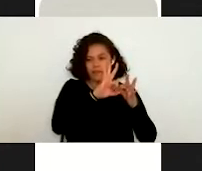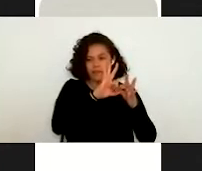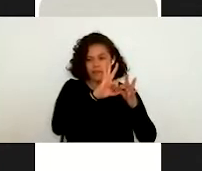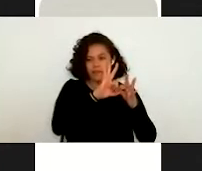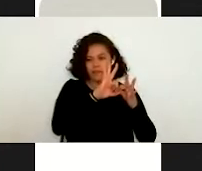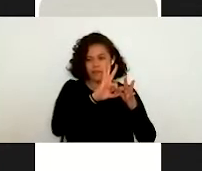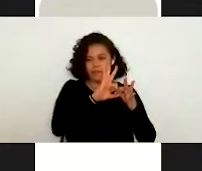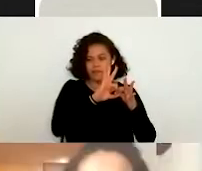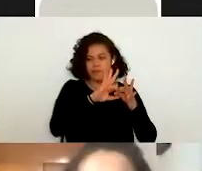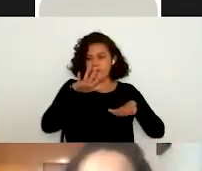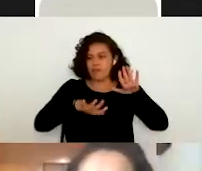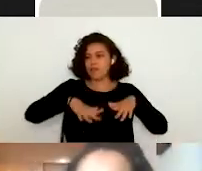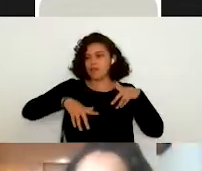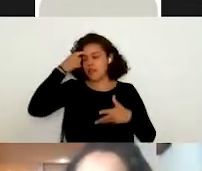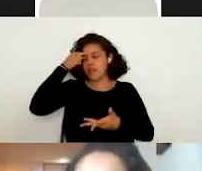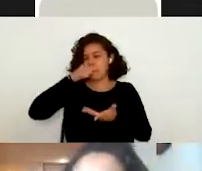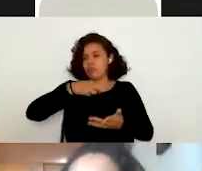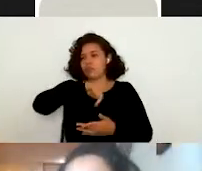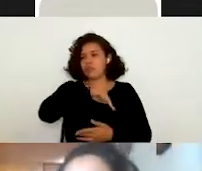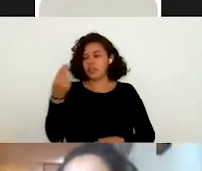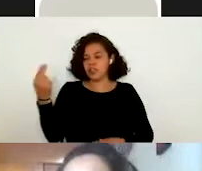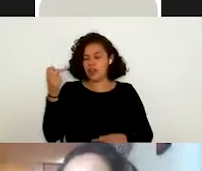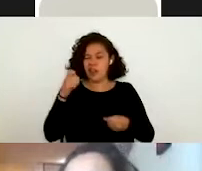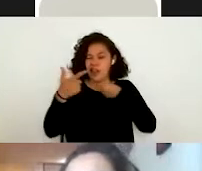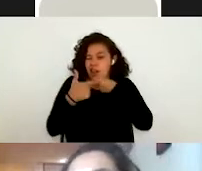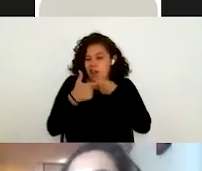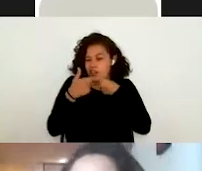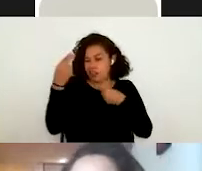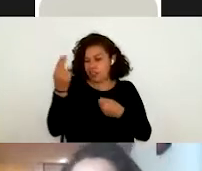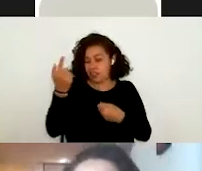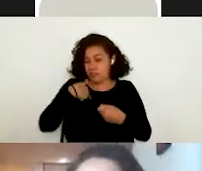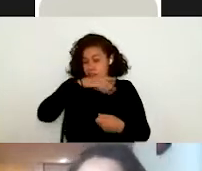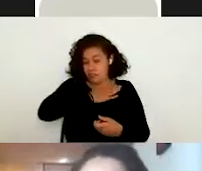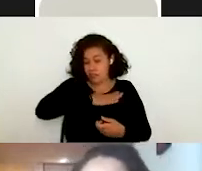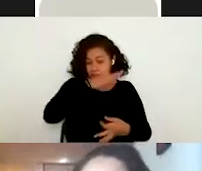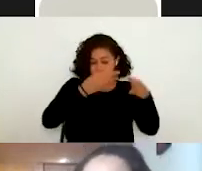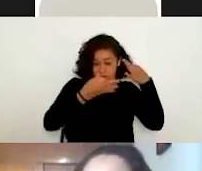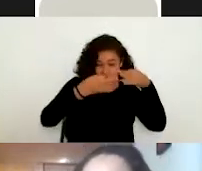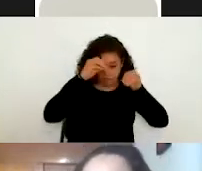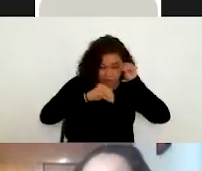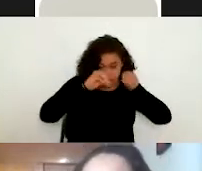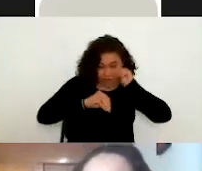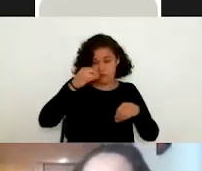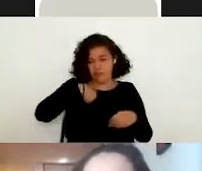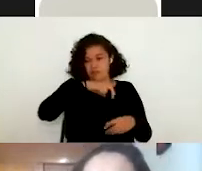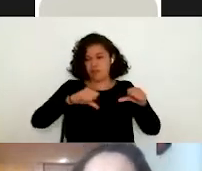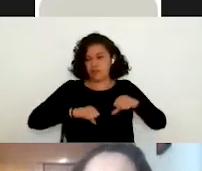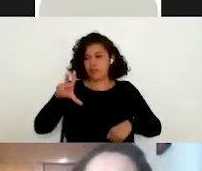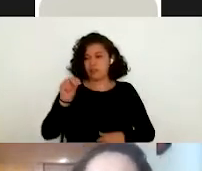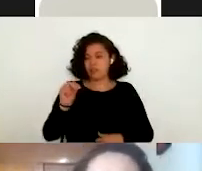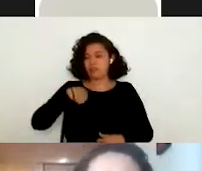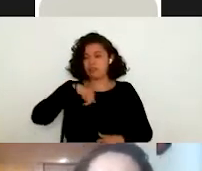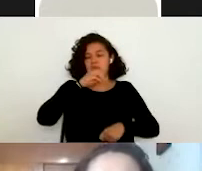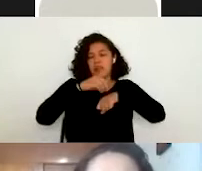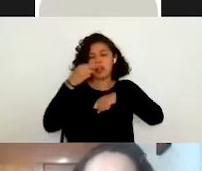creemos que vamos a necesitar ciertos recursos, pero no lo justificamos en nuestras actividades, ¿no? O sea, ponemos que